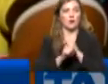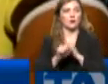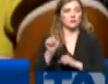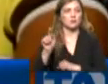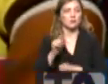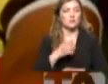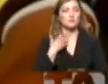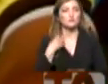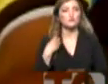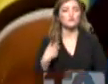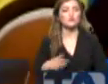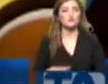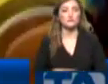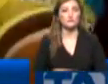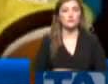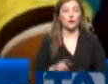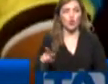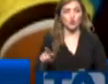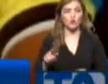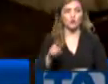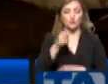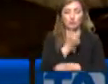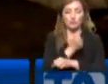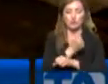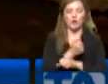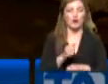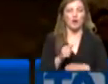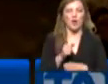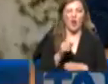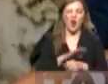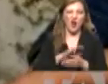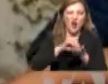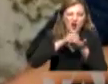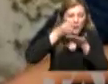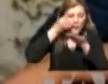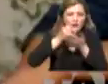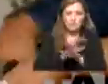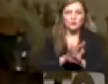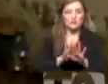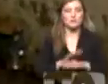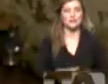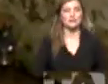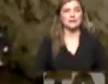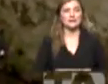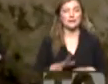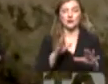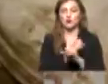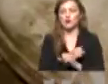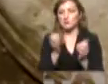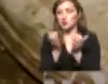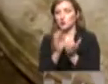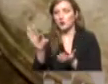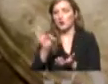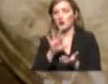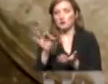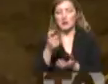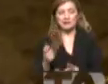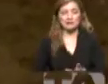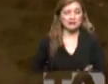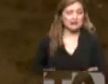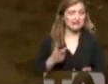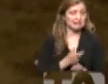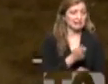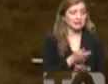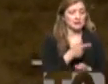Luis? De vez en cuando, váyanme. Esta noche no había salido a reciclar y por ende no tenía dinero para la sustancia que consume, por lo que